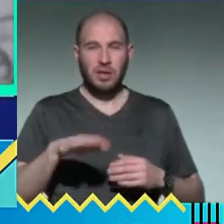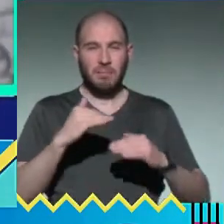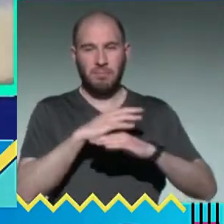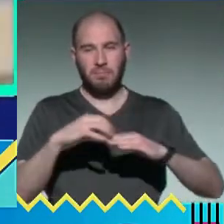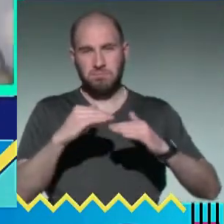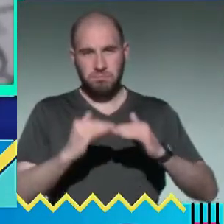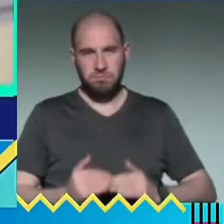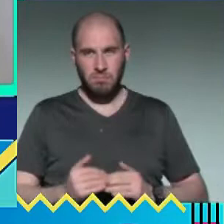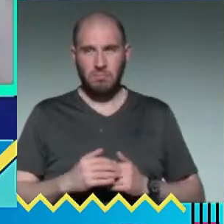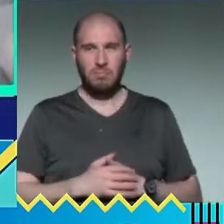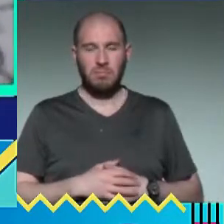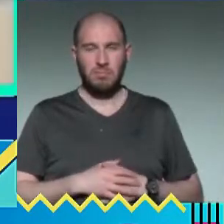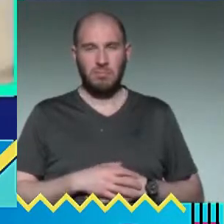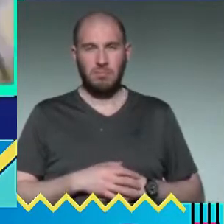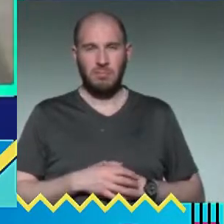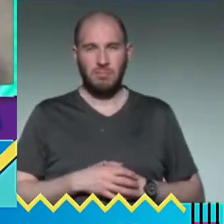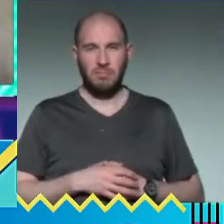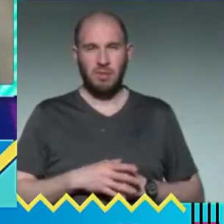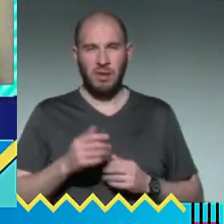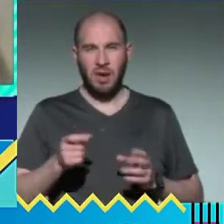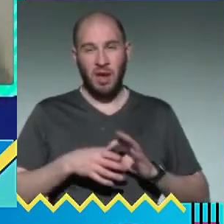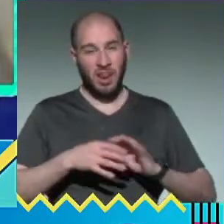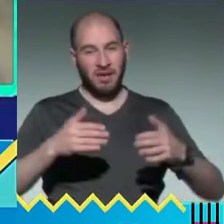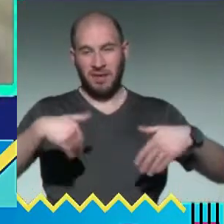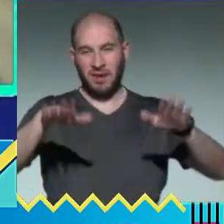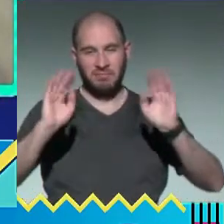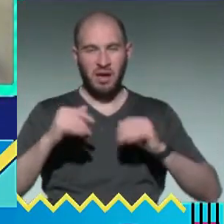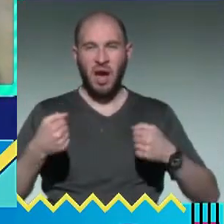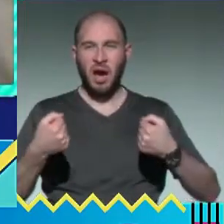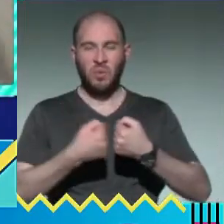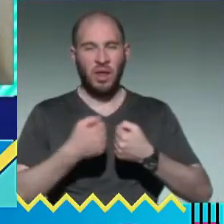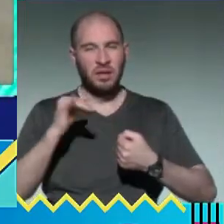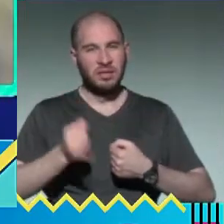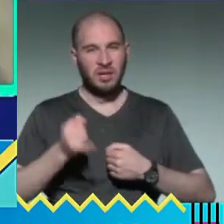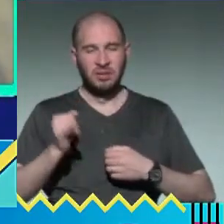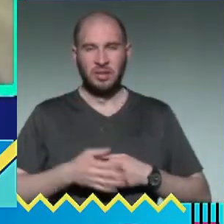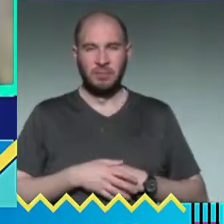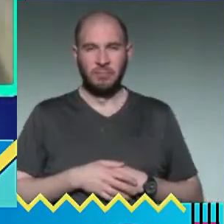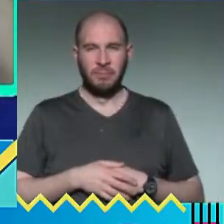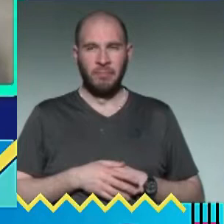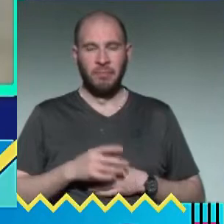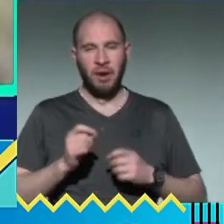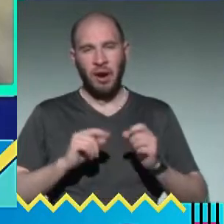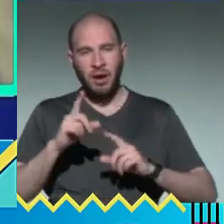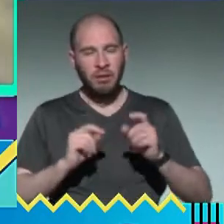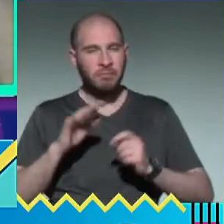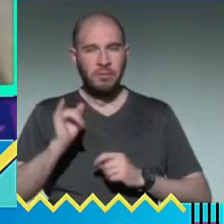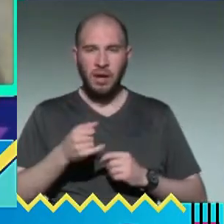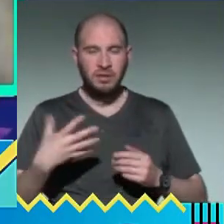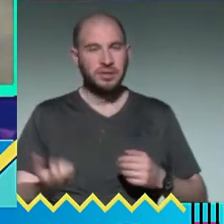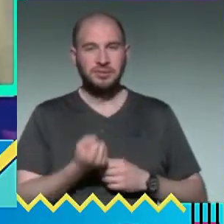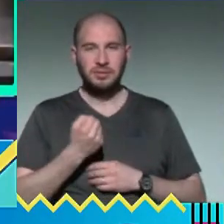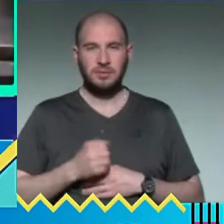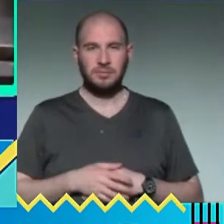media-baja, está como muy librada al azar. O sea que el consenso en algún momento, número más, número menos, tiene que